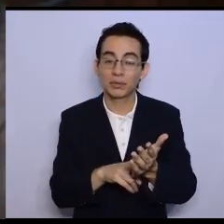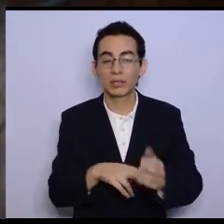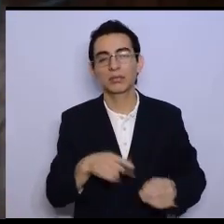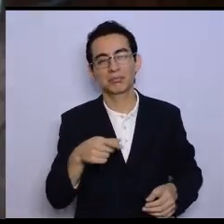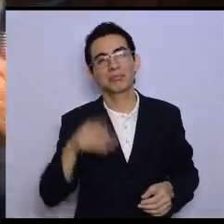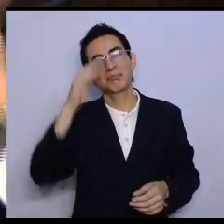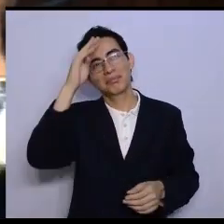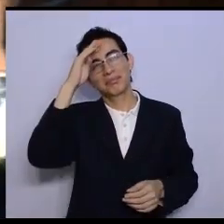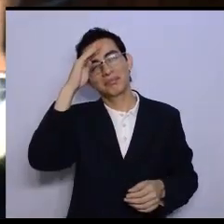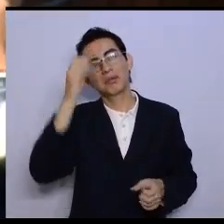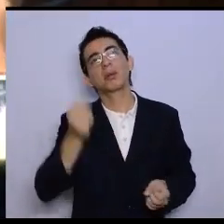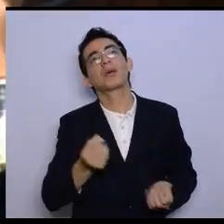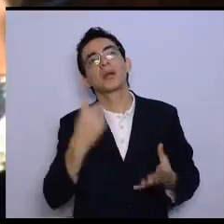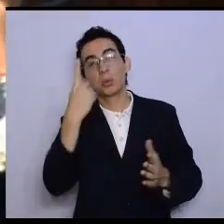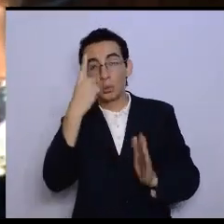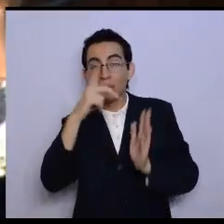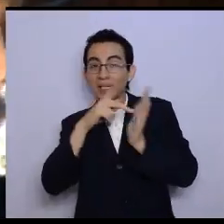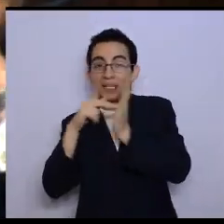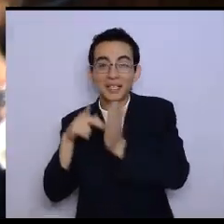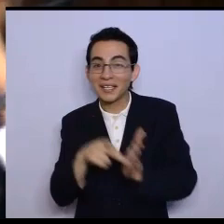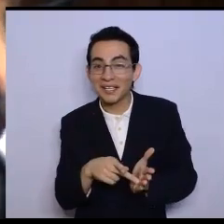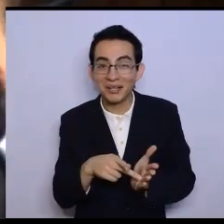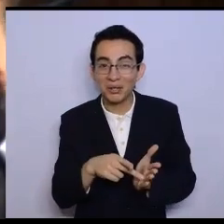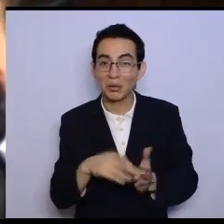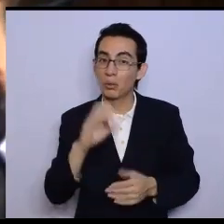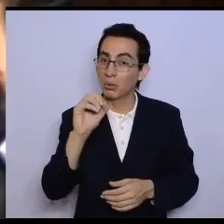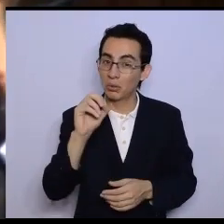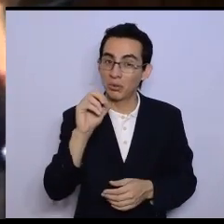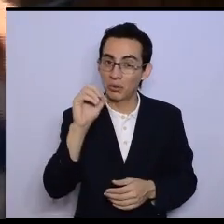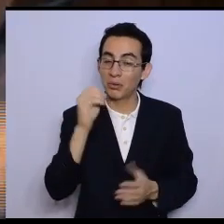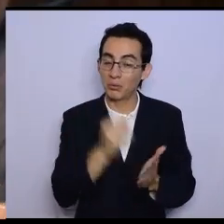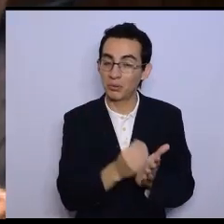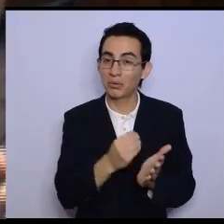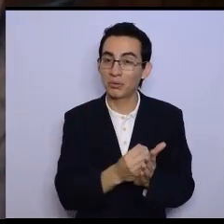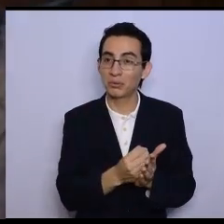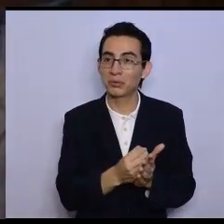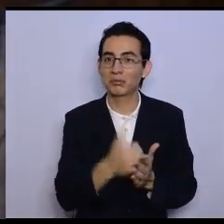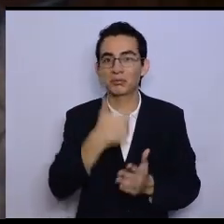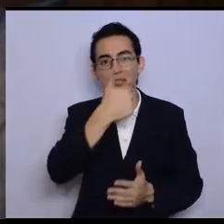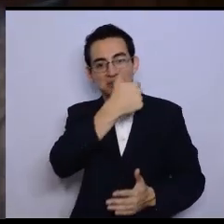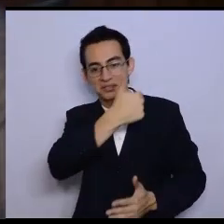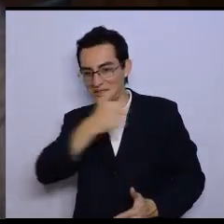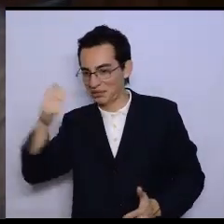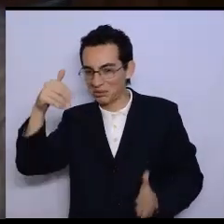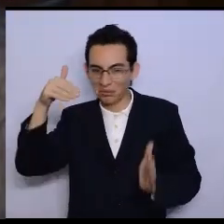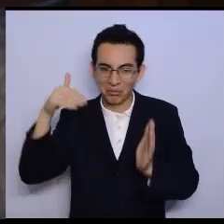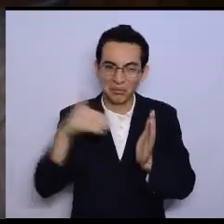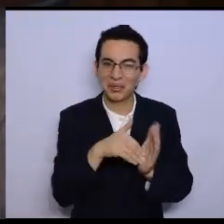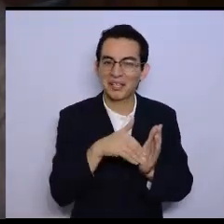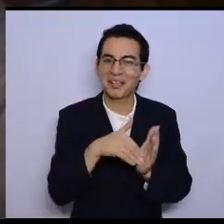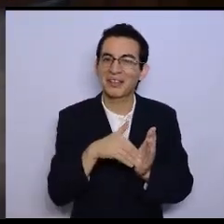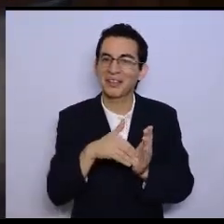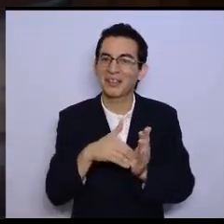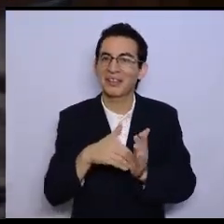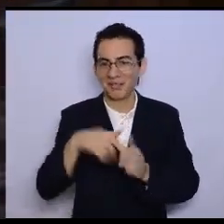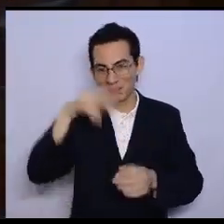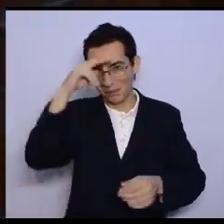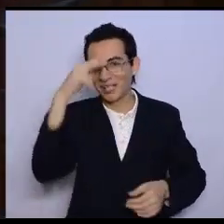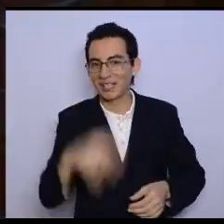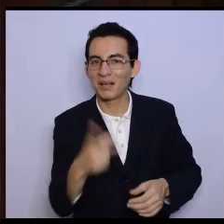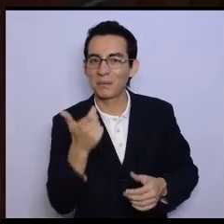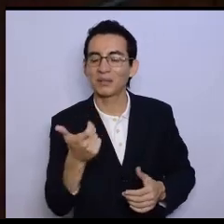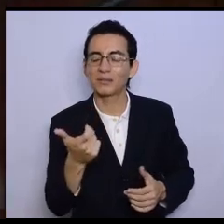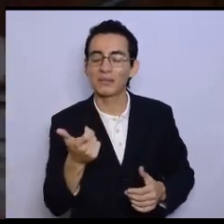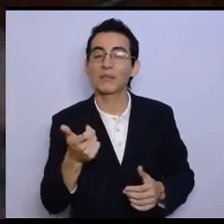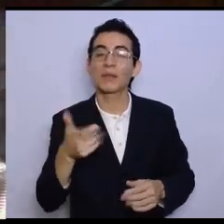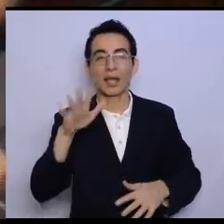¿cuánto vale un kilo de oro de 24 quilates? 600 mil pesos. Bueno, hay